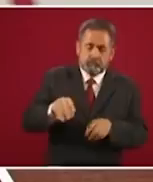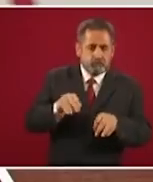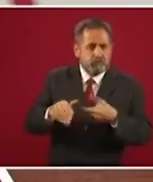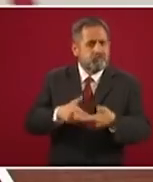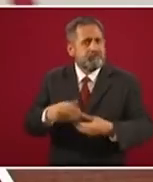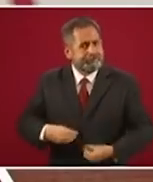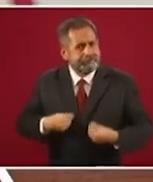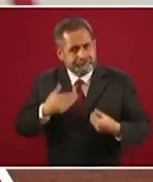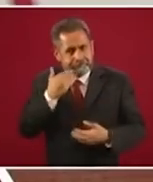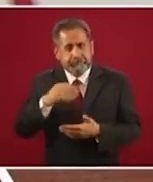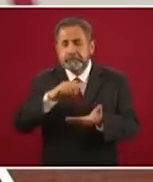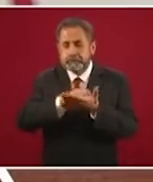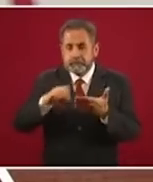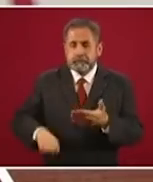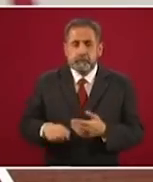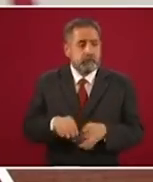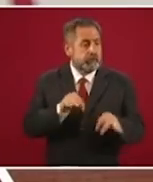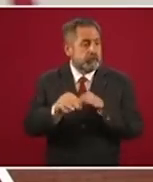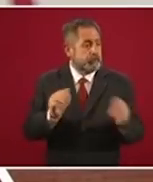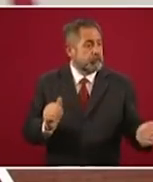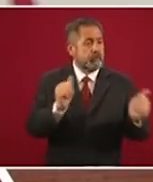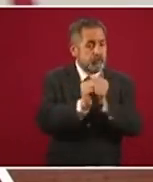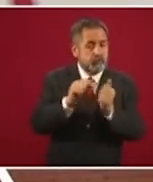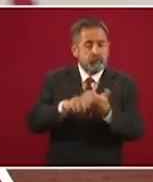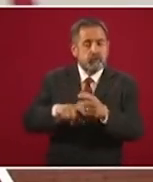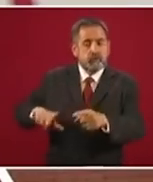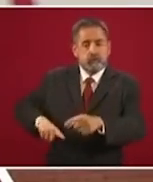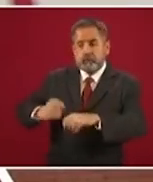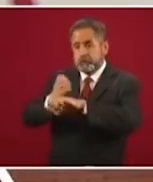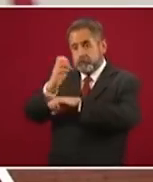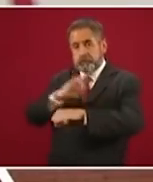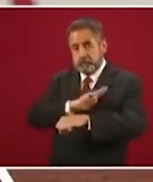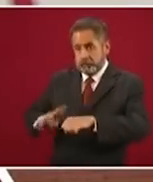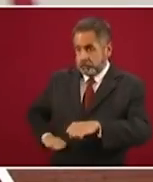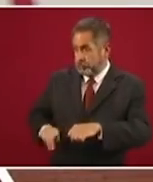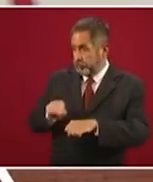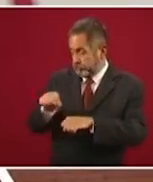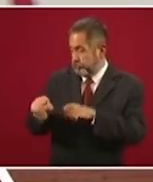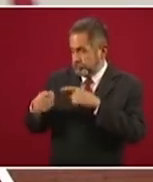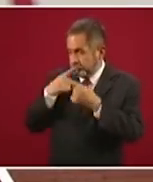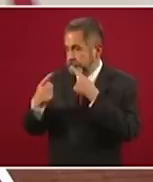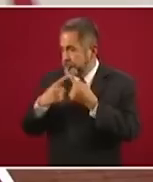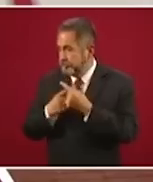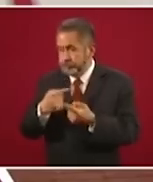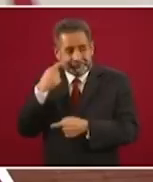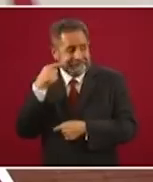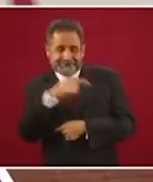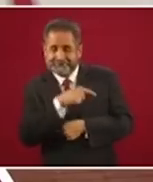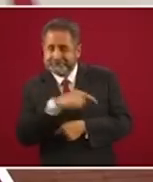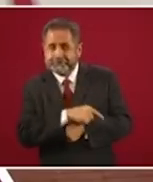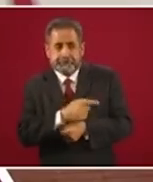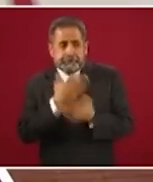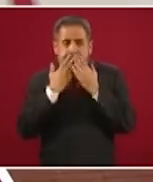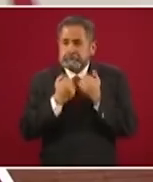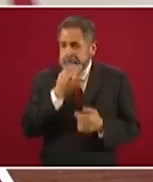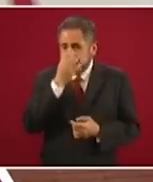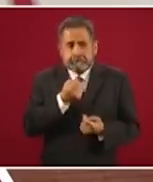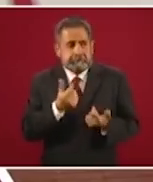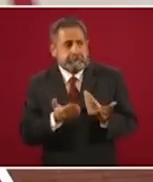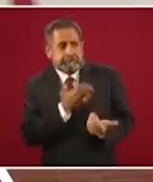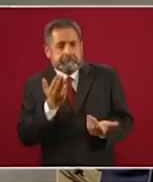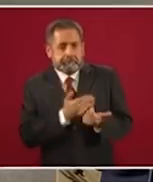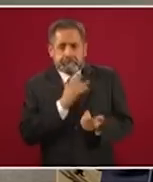donde, trabajando con los gobiernos estatales y municipales, podemos generar ese tipo de incentivos para que los